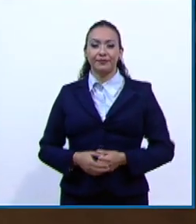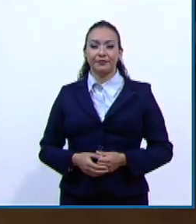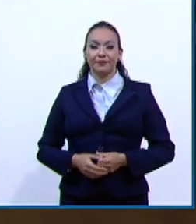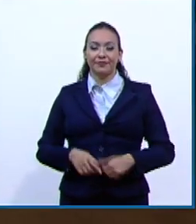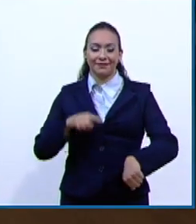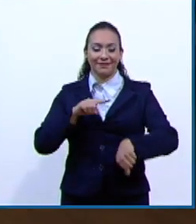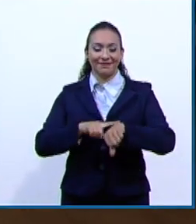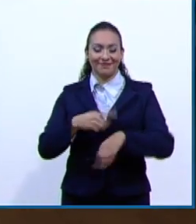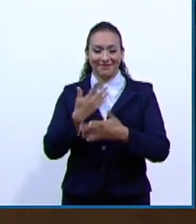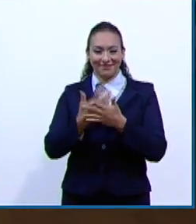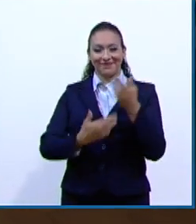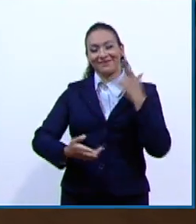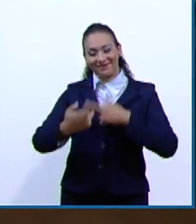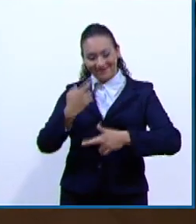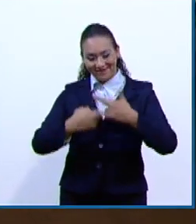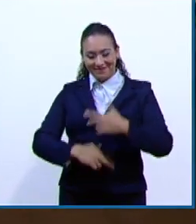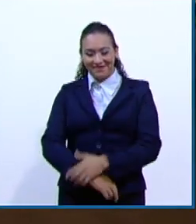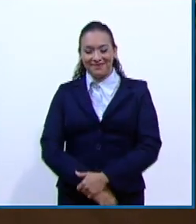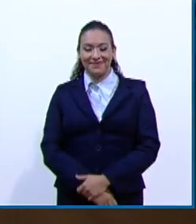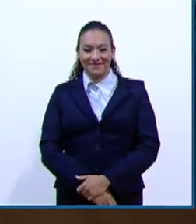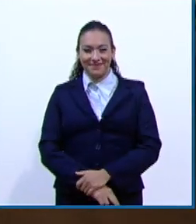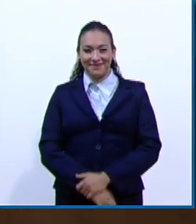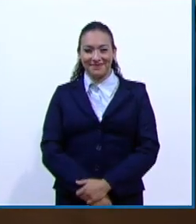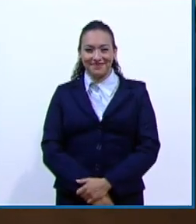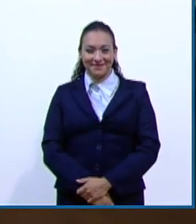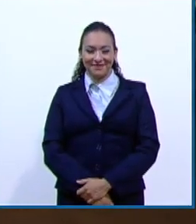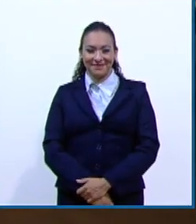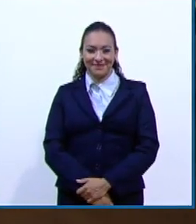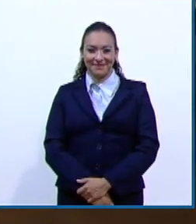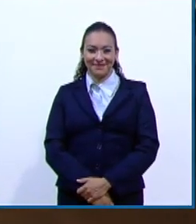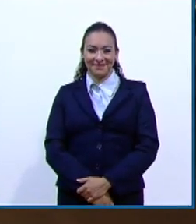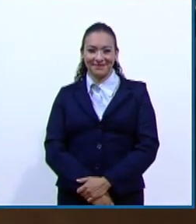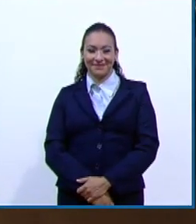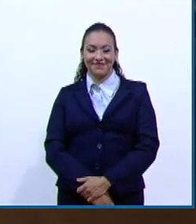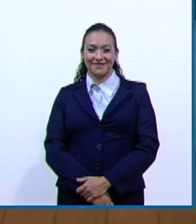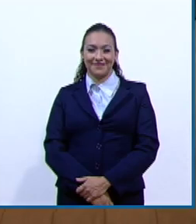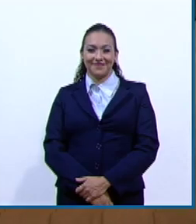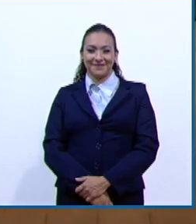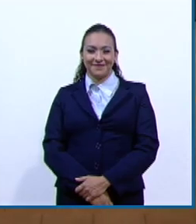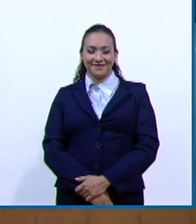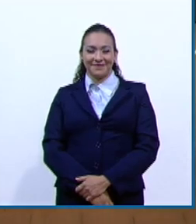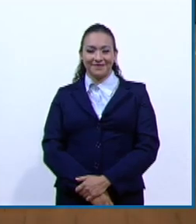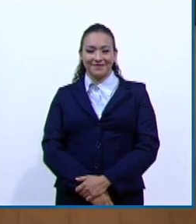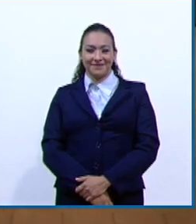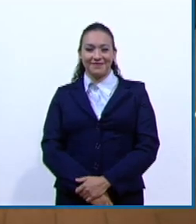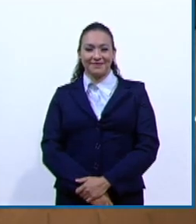Es momento de hacer una pausa, pero regresamos con más noticias. Estamos en Corte Informativo.